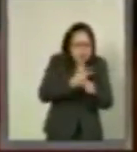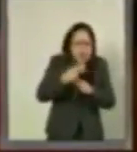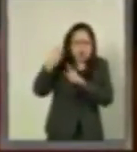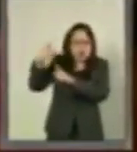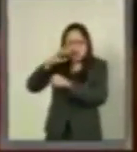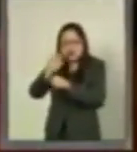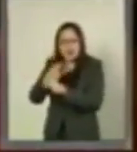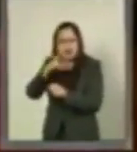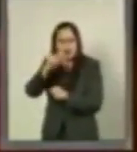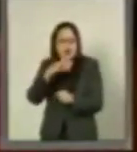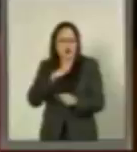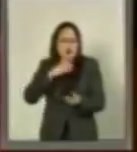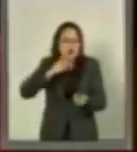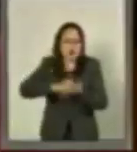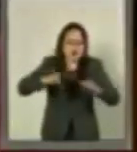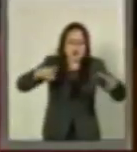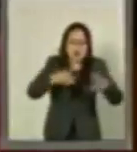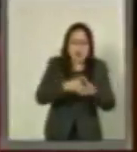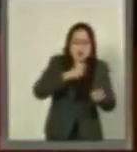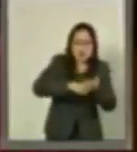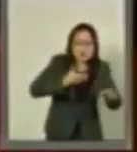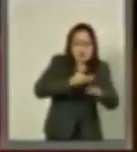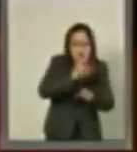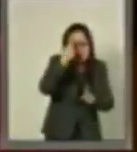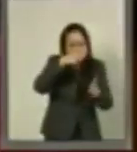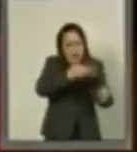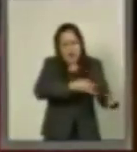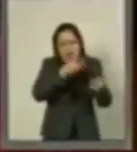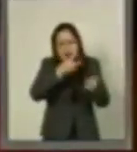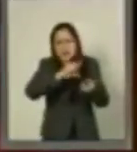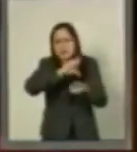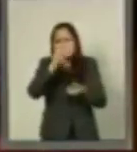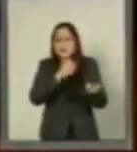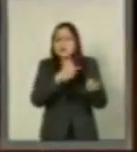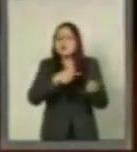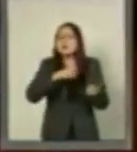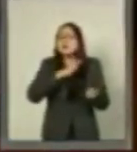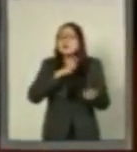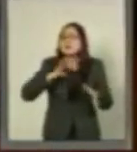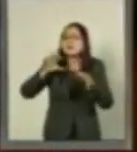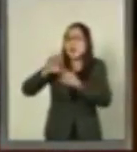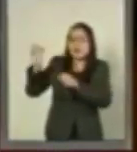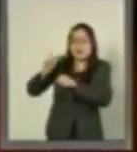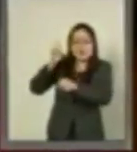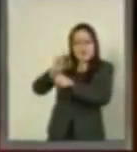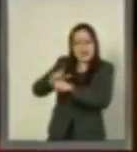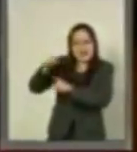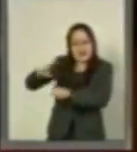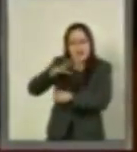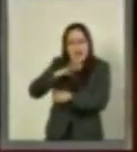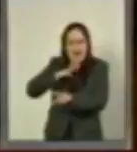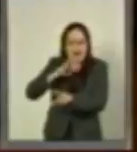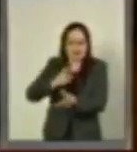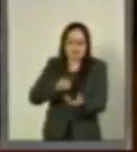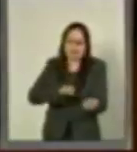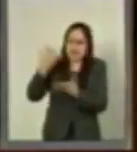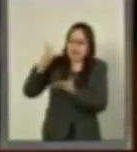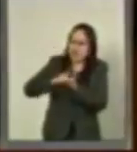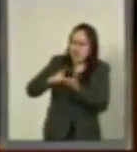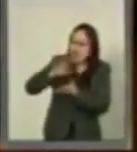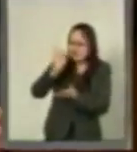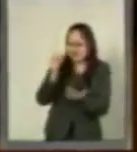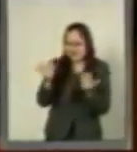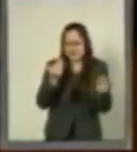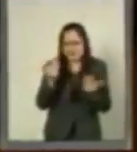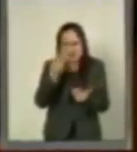roban en un delito del fuero común lo ocupan para un secuestro del fuero común o lo ocupan para el trasiego de la droga.